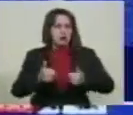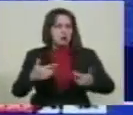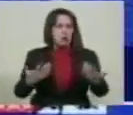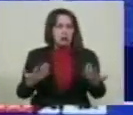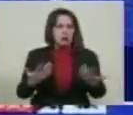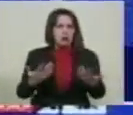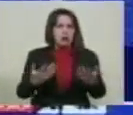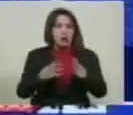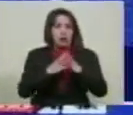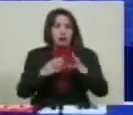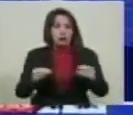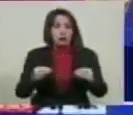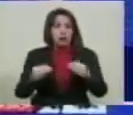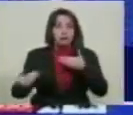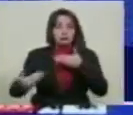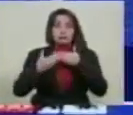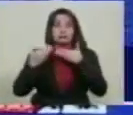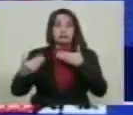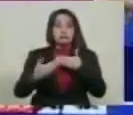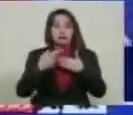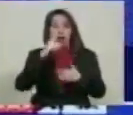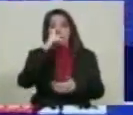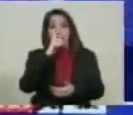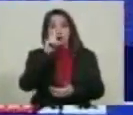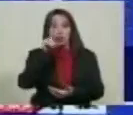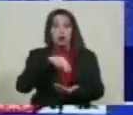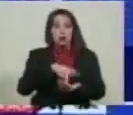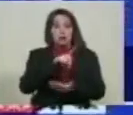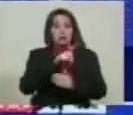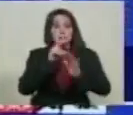a toda la embestida del año 2016?